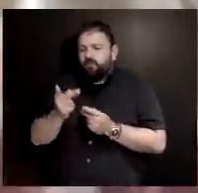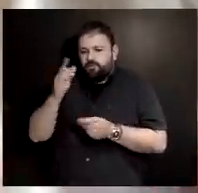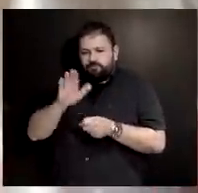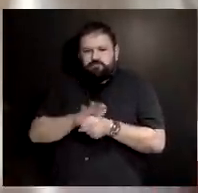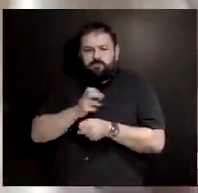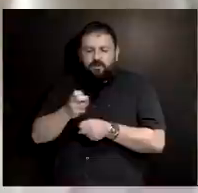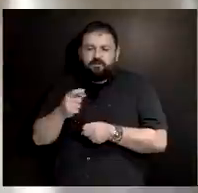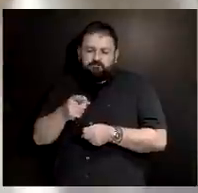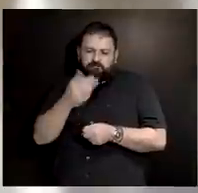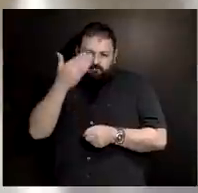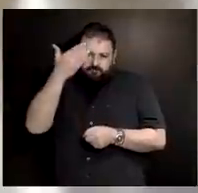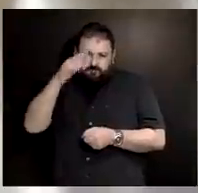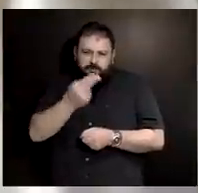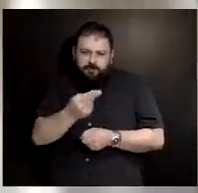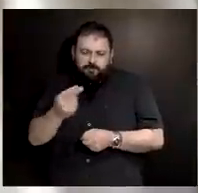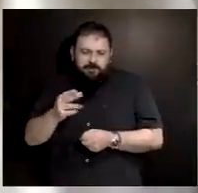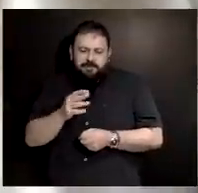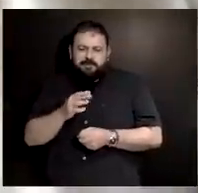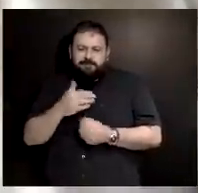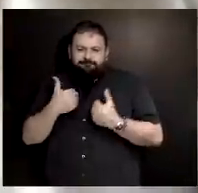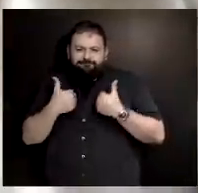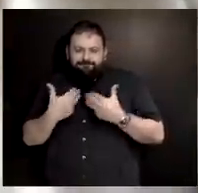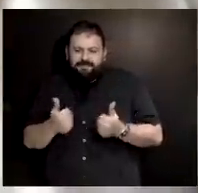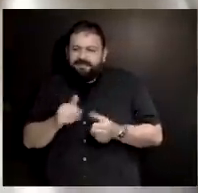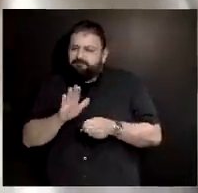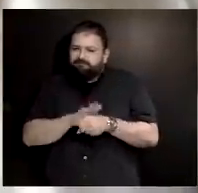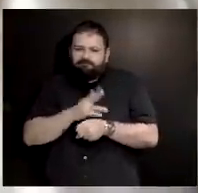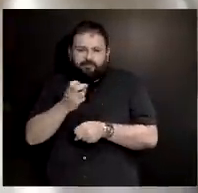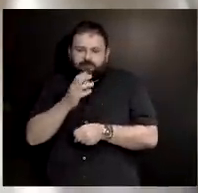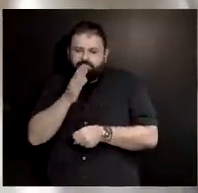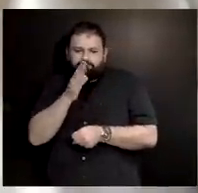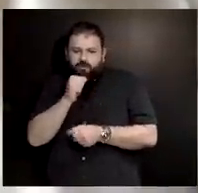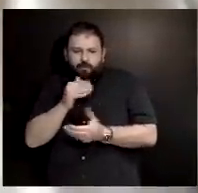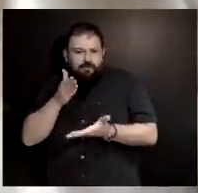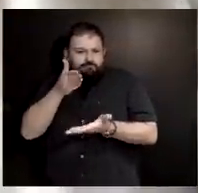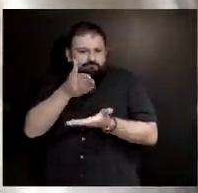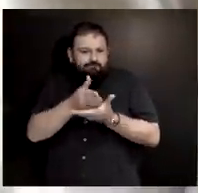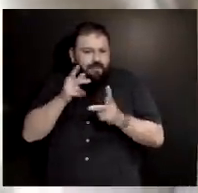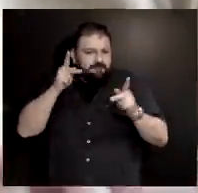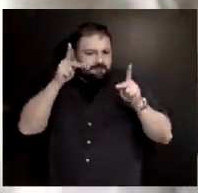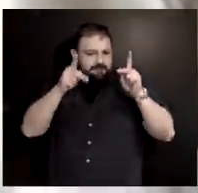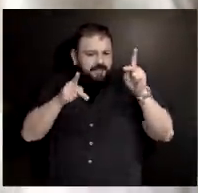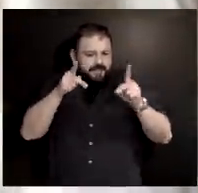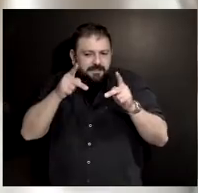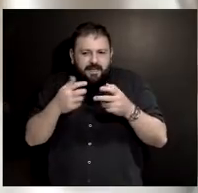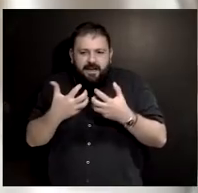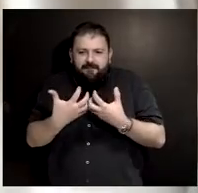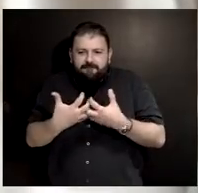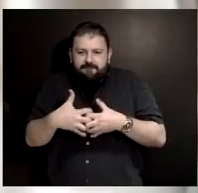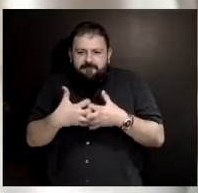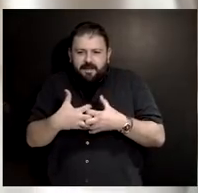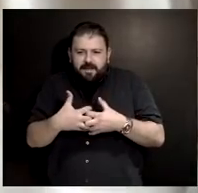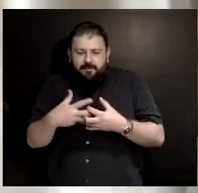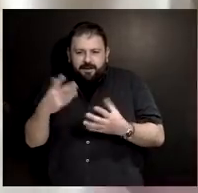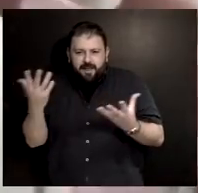ustedes entienden muy bien que en esta ocasión no podremos hacer el tour de manufactura, más lo que implica